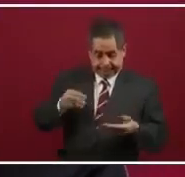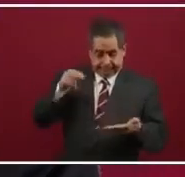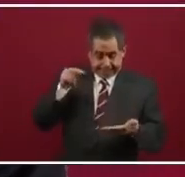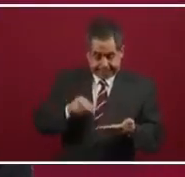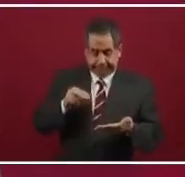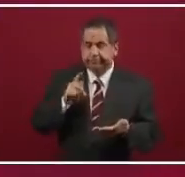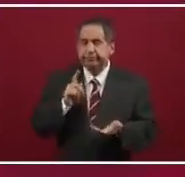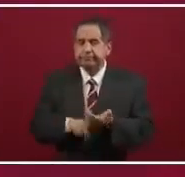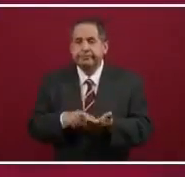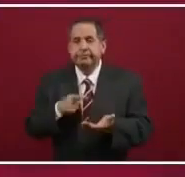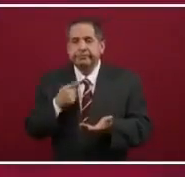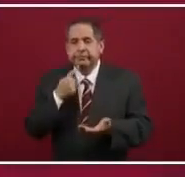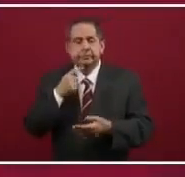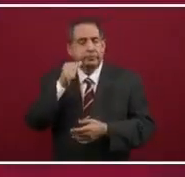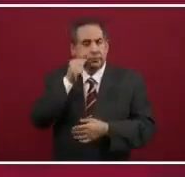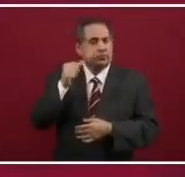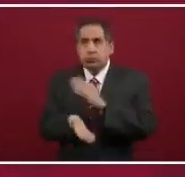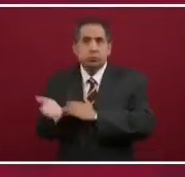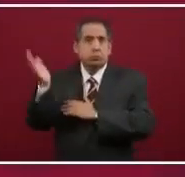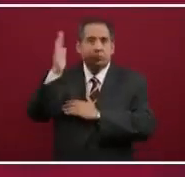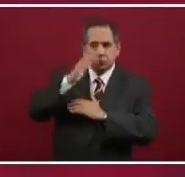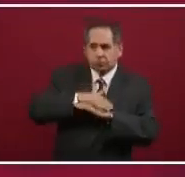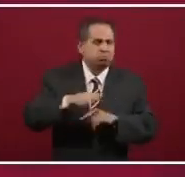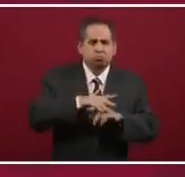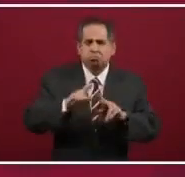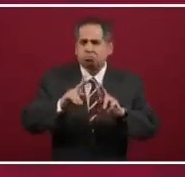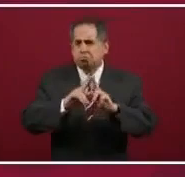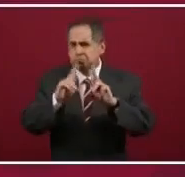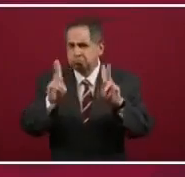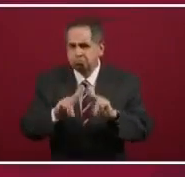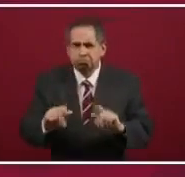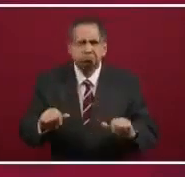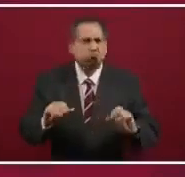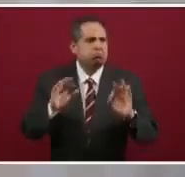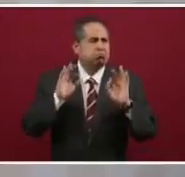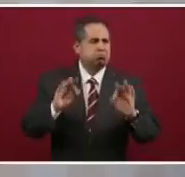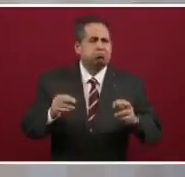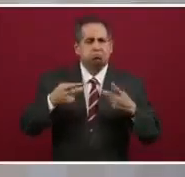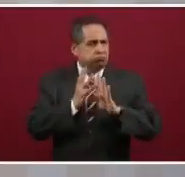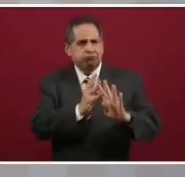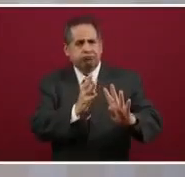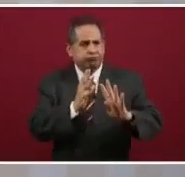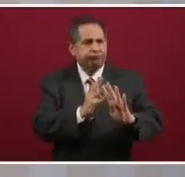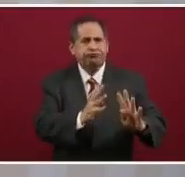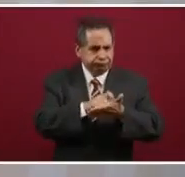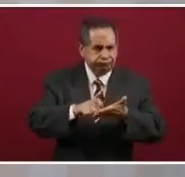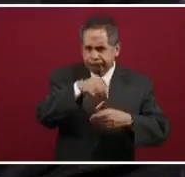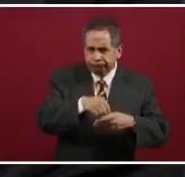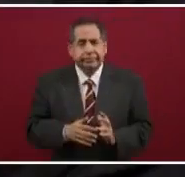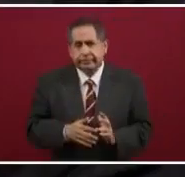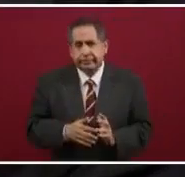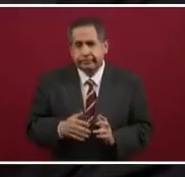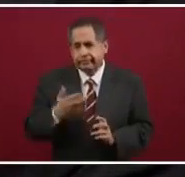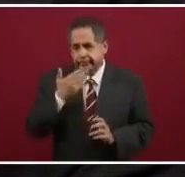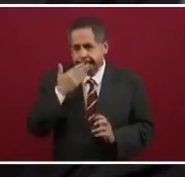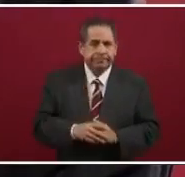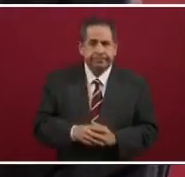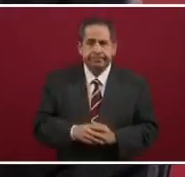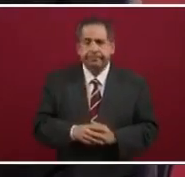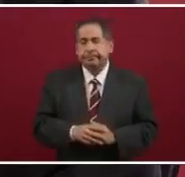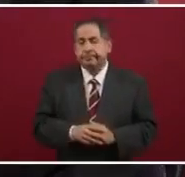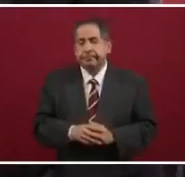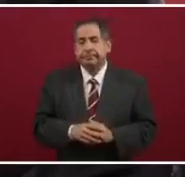que la jornada de ayer transcurrió pues en paz, la gente participó y ya en este